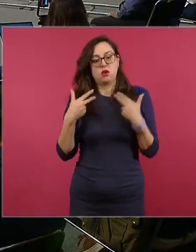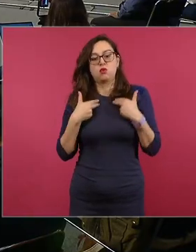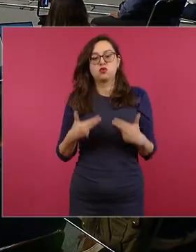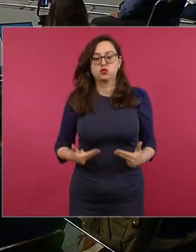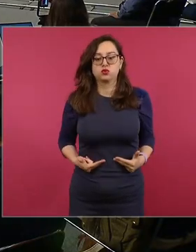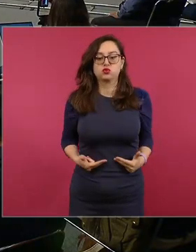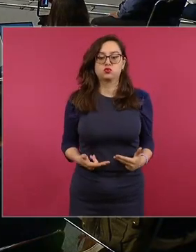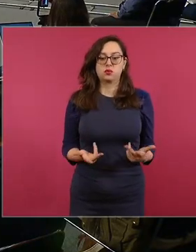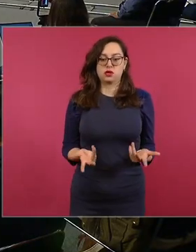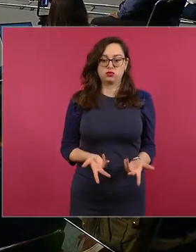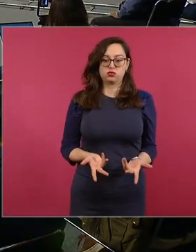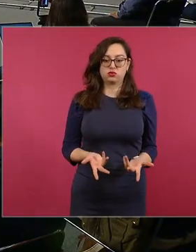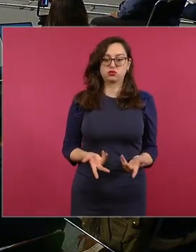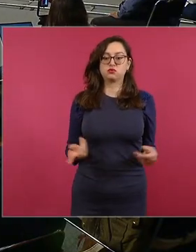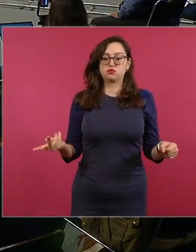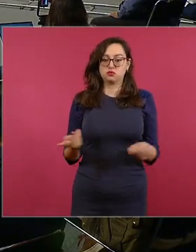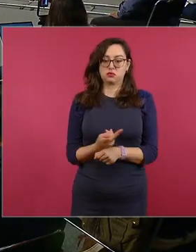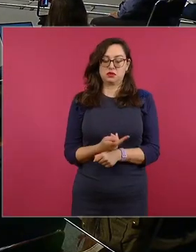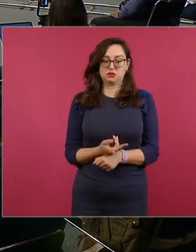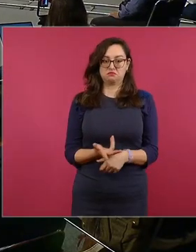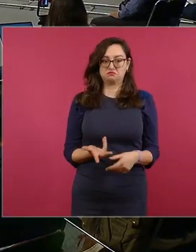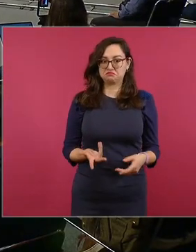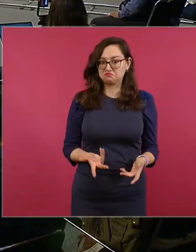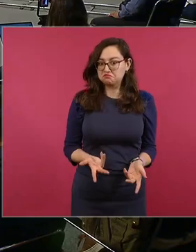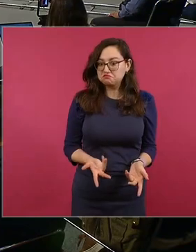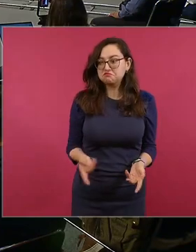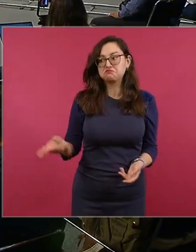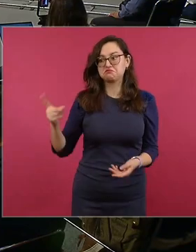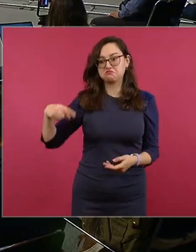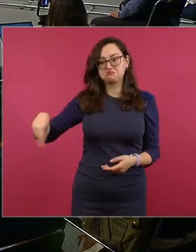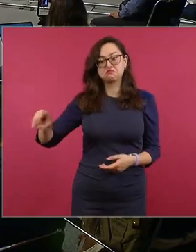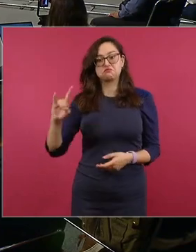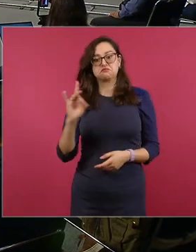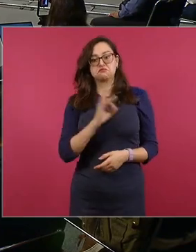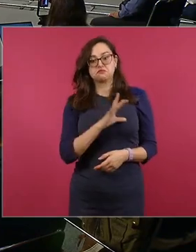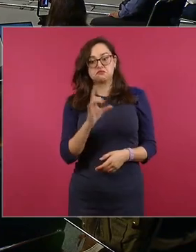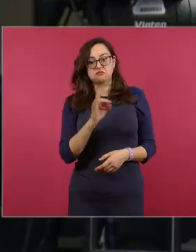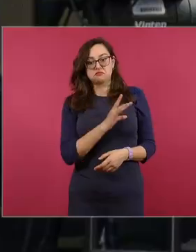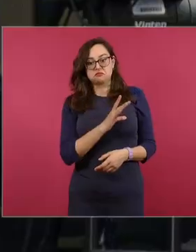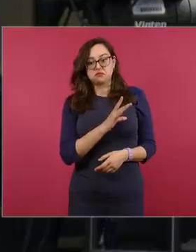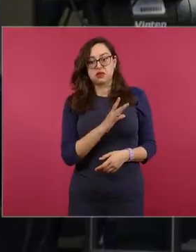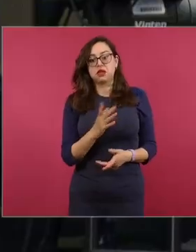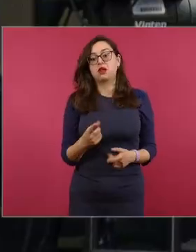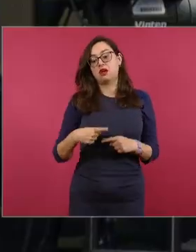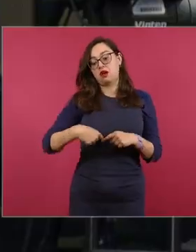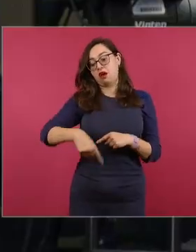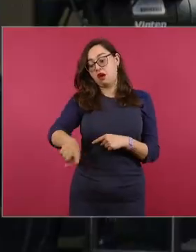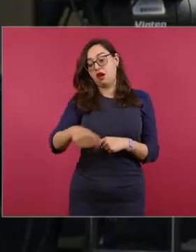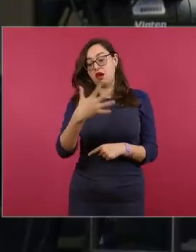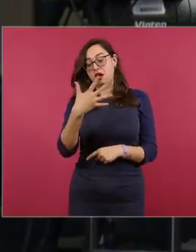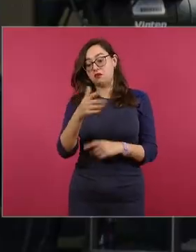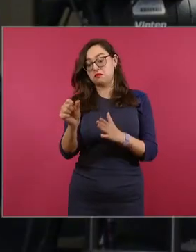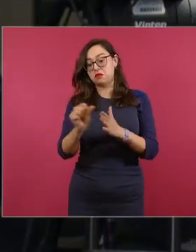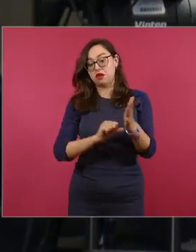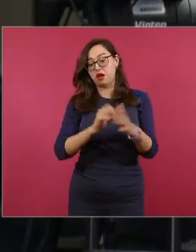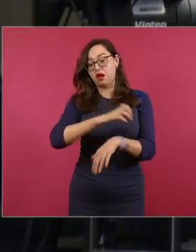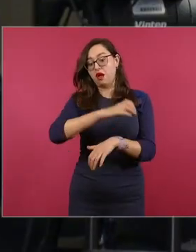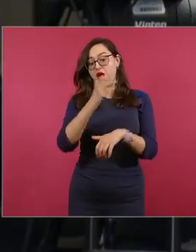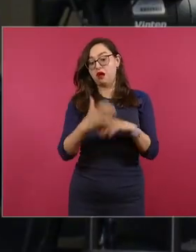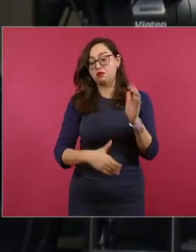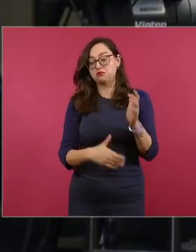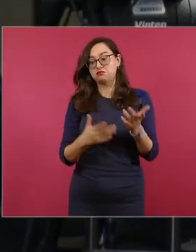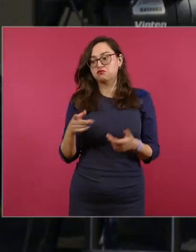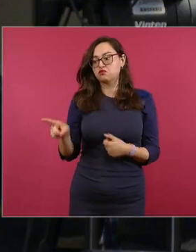esta situación que ha sucedido. Pero ellos temen que se vaya, usted acabe esta administración y que se quede en el limbo